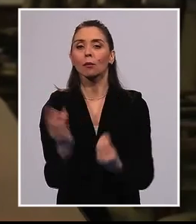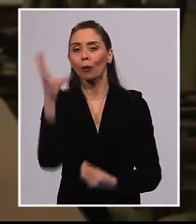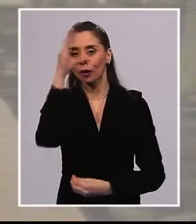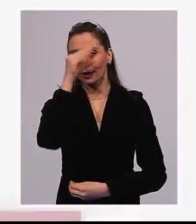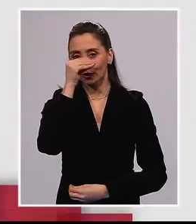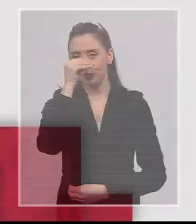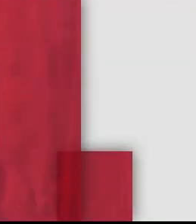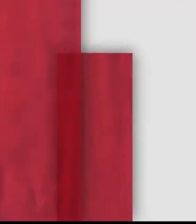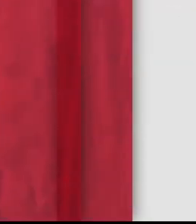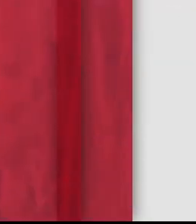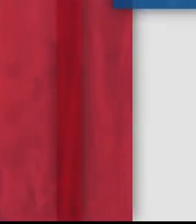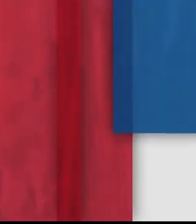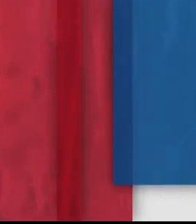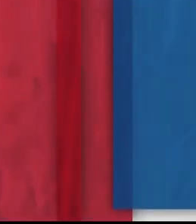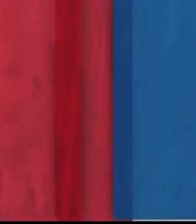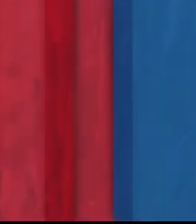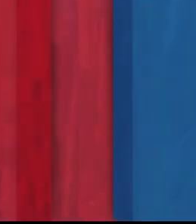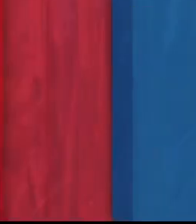noches